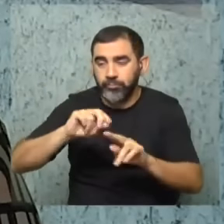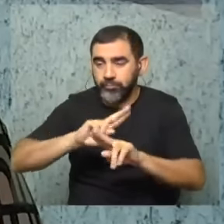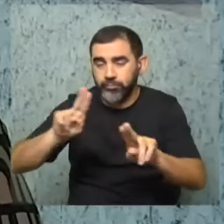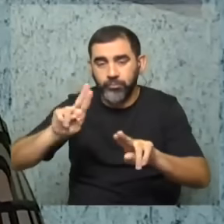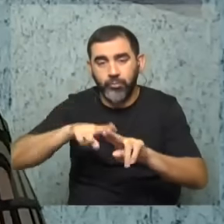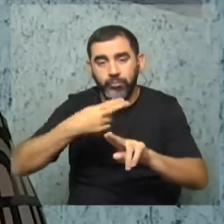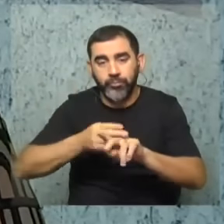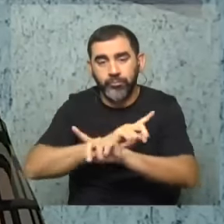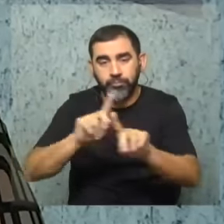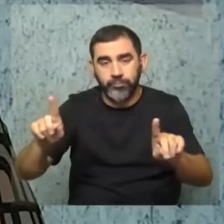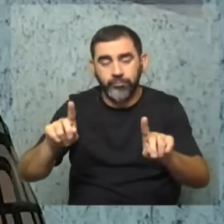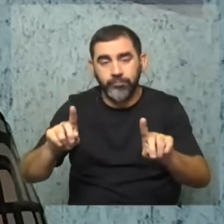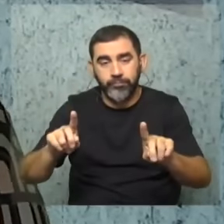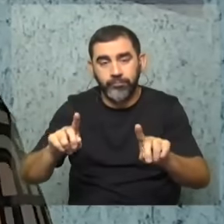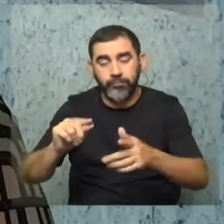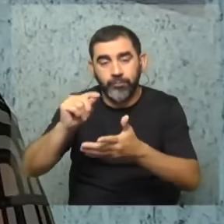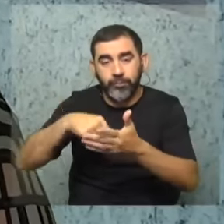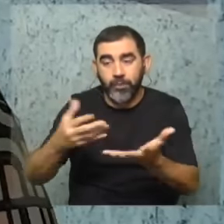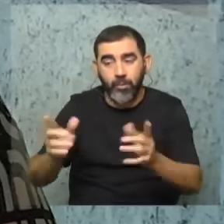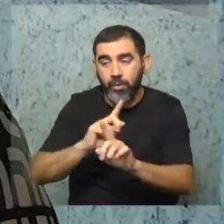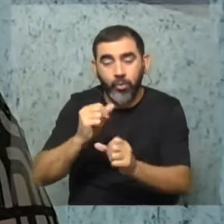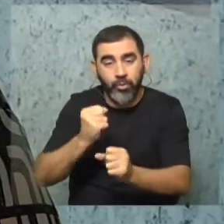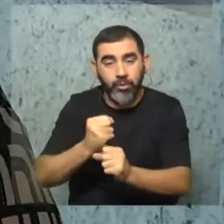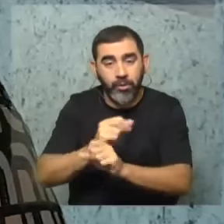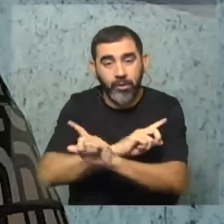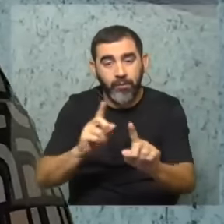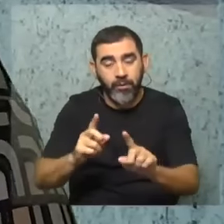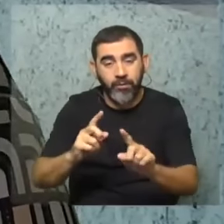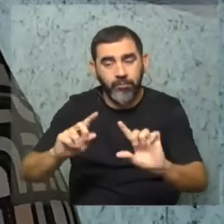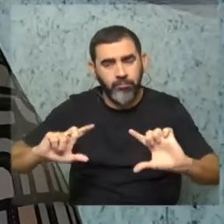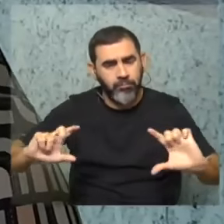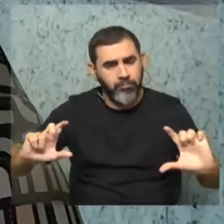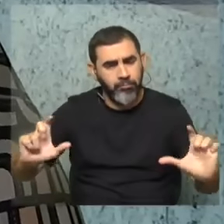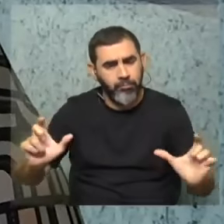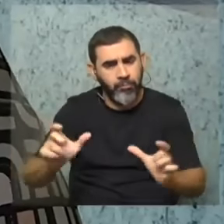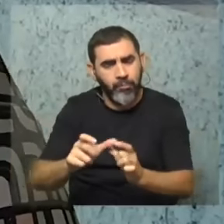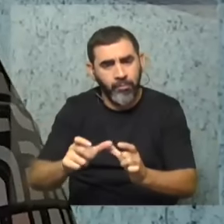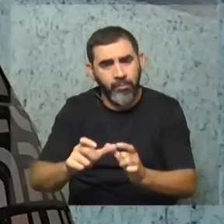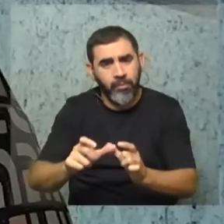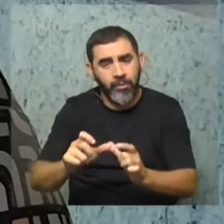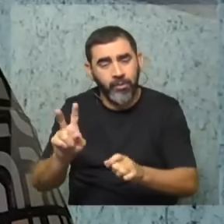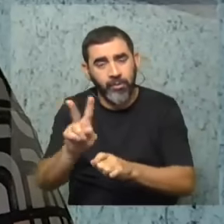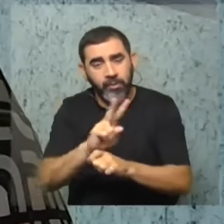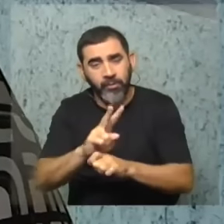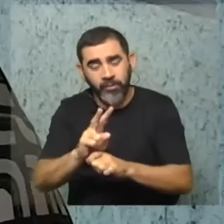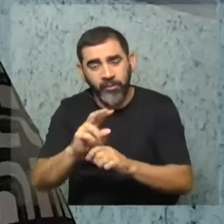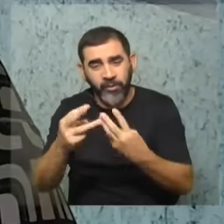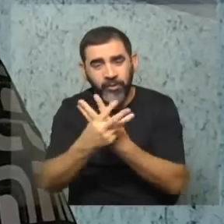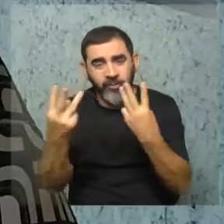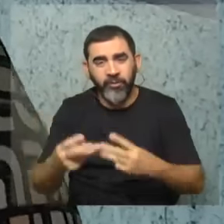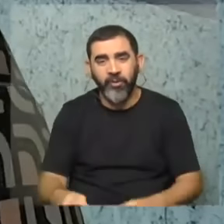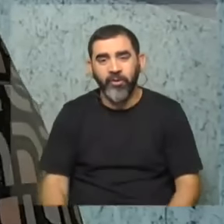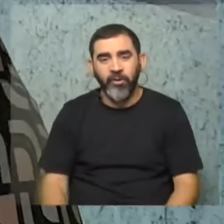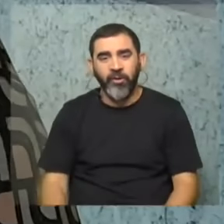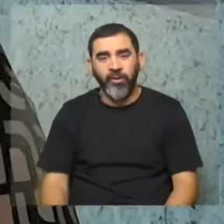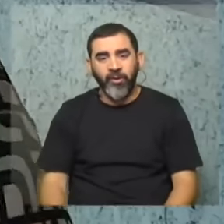contrato de manera que ellos tampoco ahora están inspeccionando Y eso ha bajado muchísimo muchísimo el número de inspectores